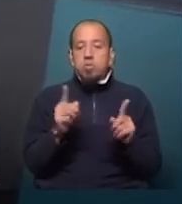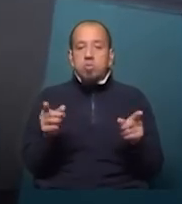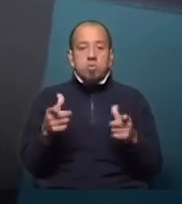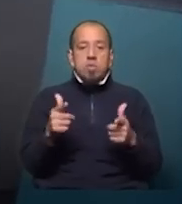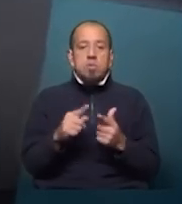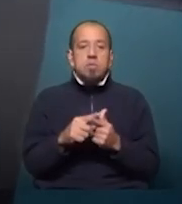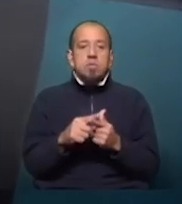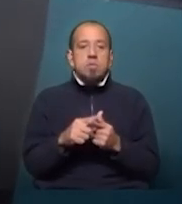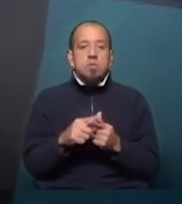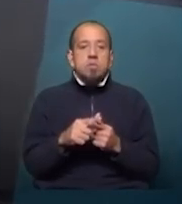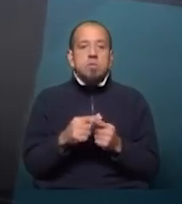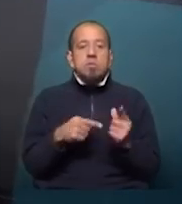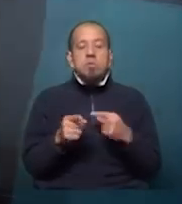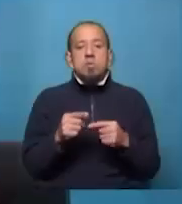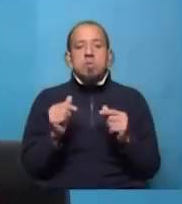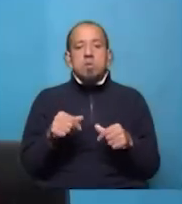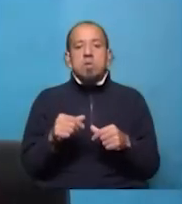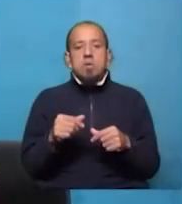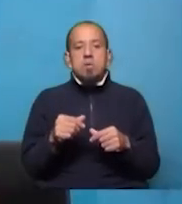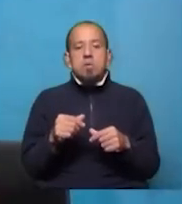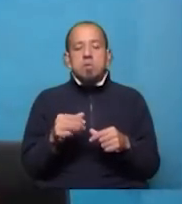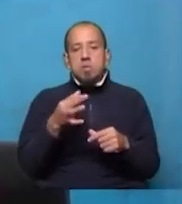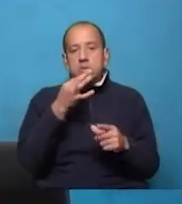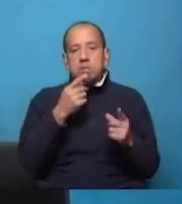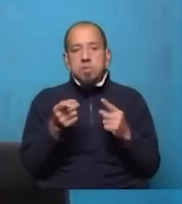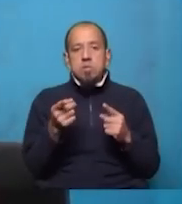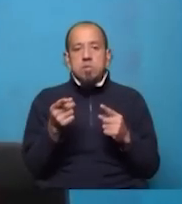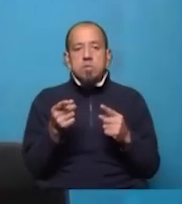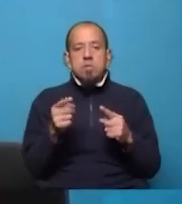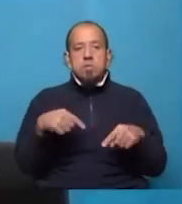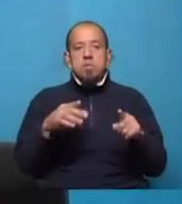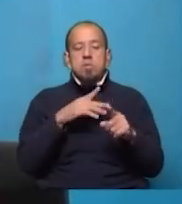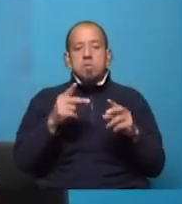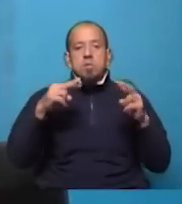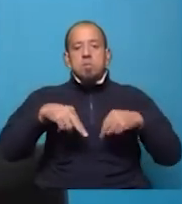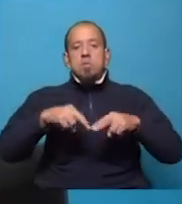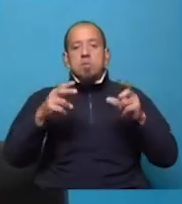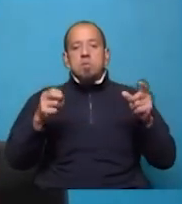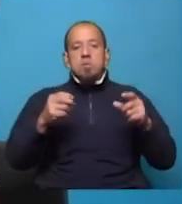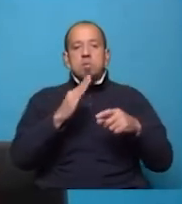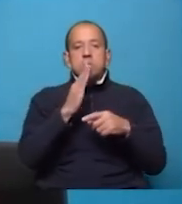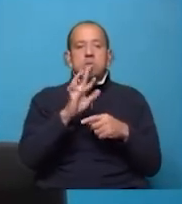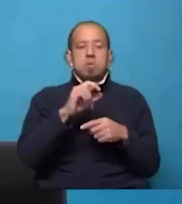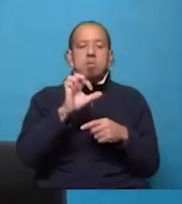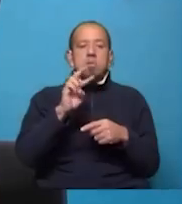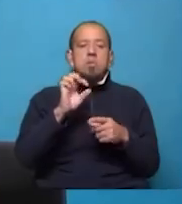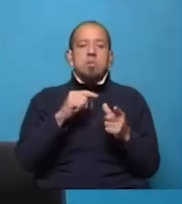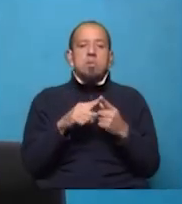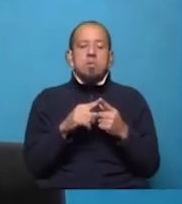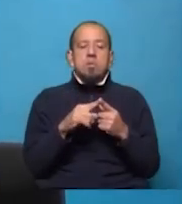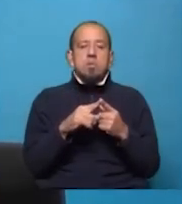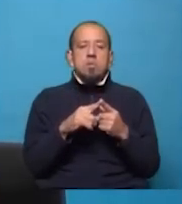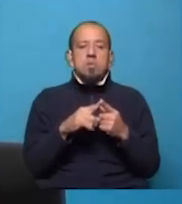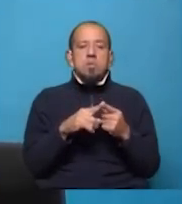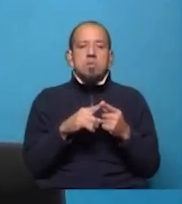yo no lo veo por lo menos y acá a punto porque recién decías Ricardo apuntabas a lo que era la investigación de Eduardo breve no el periodista Eduardo breve que bueno dio